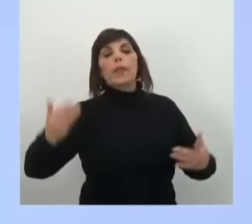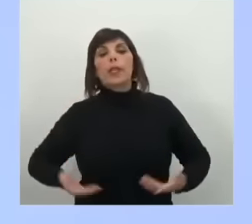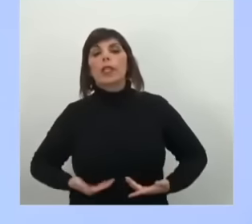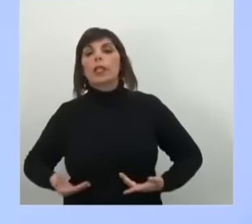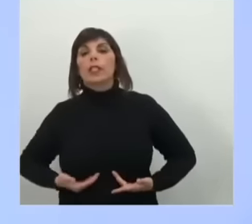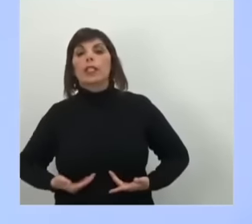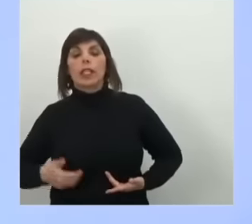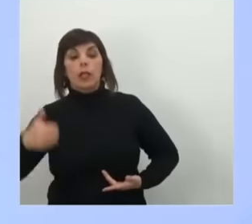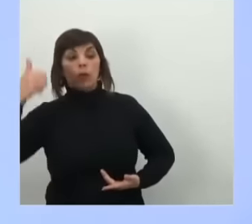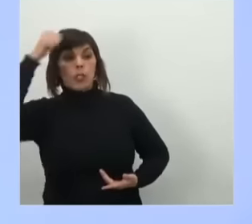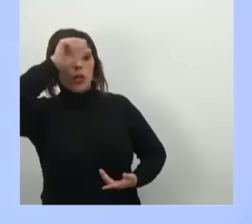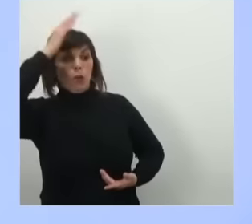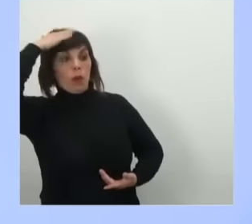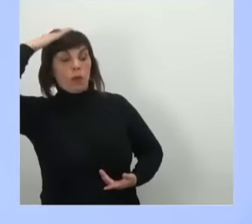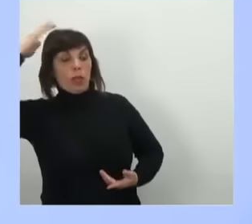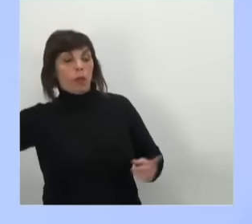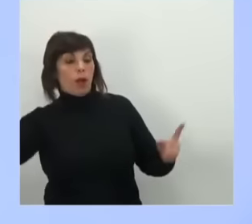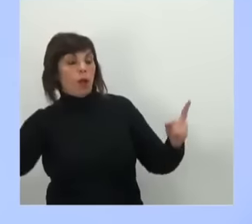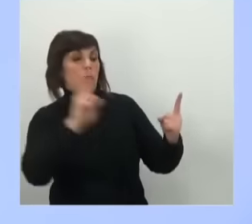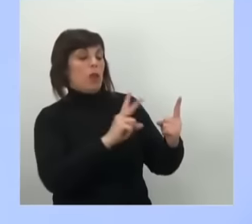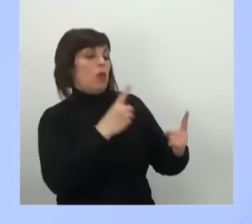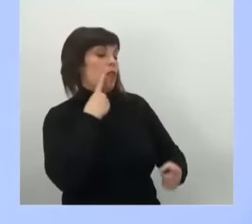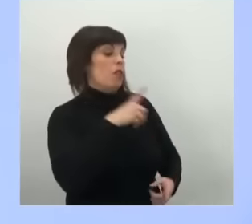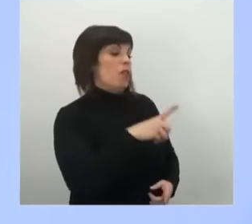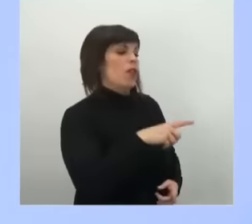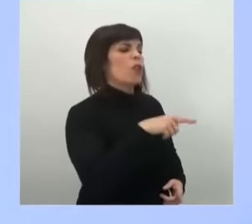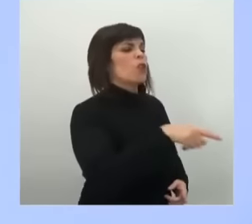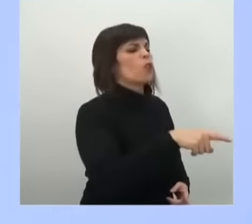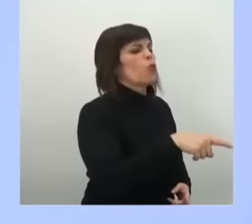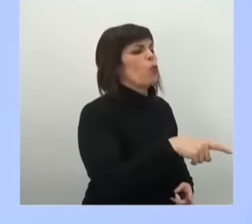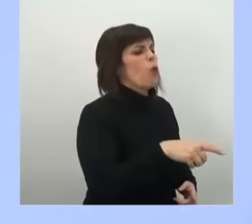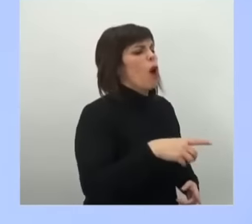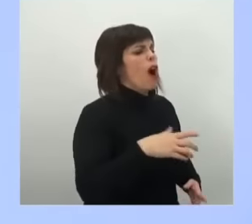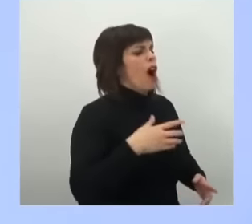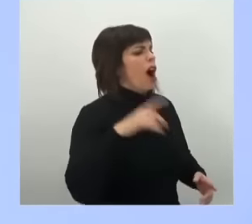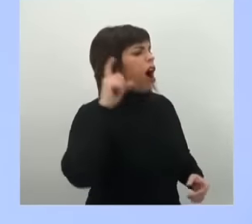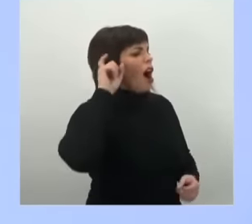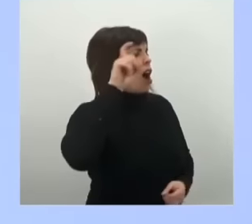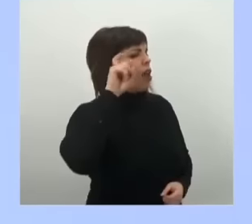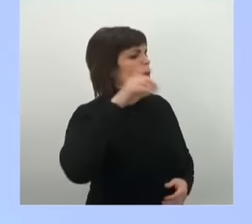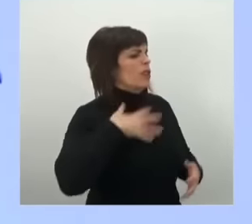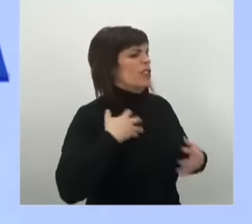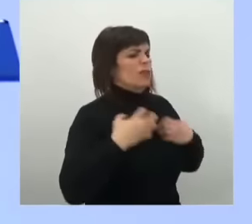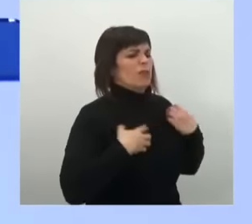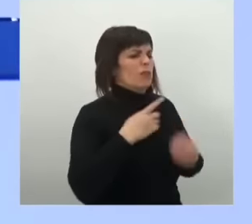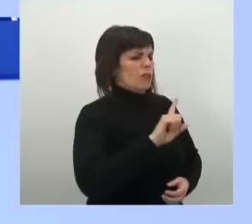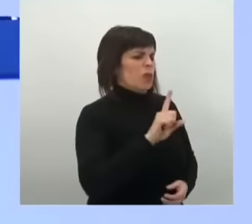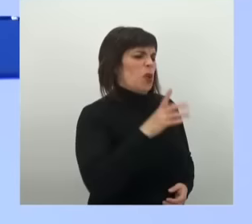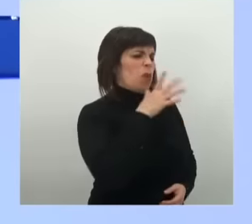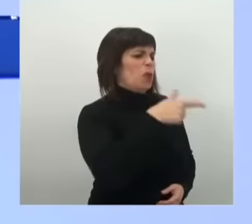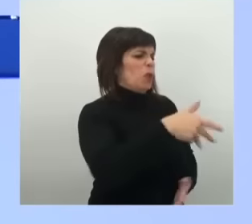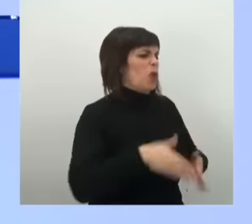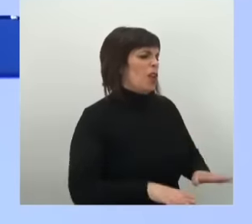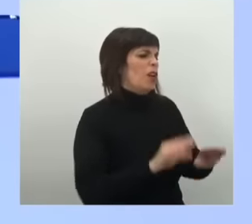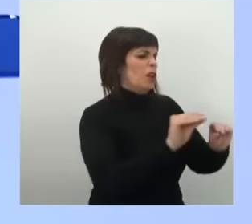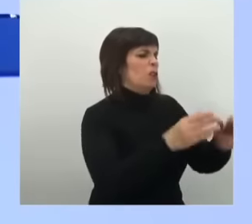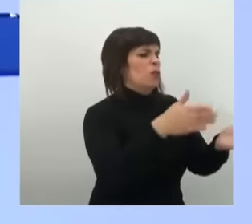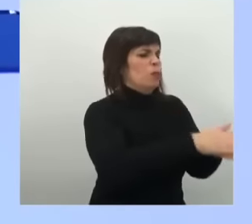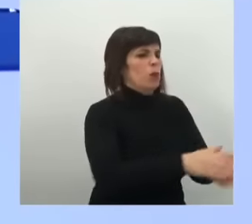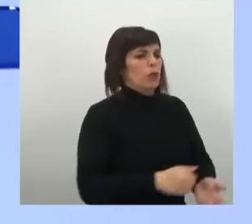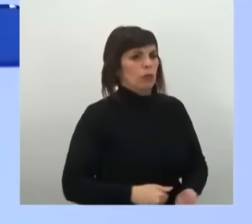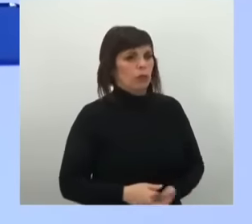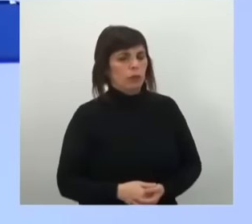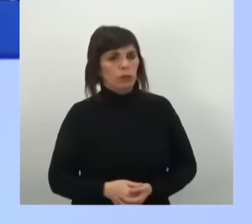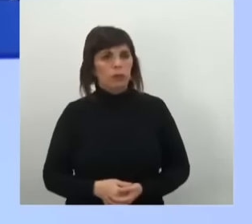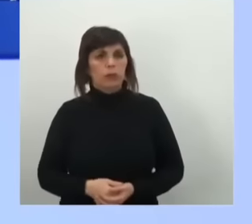luego que Jesucristo oyó lo que se decía le dijo al padre de la niña que había muerto